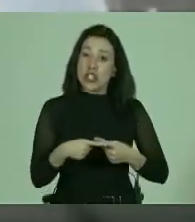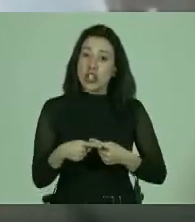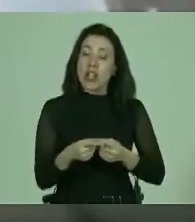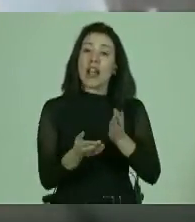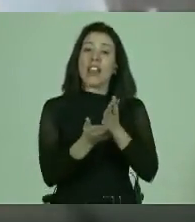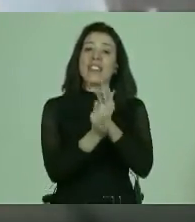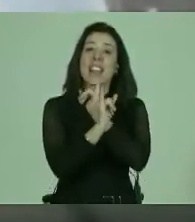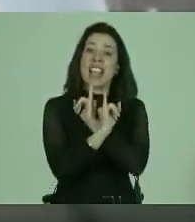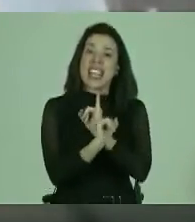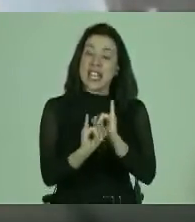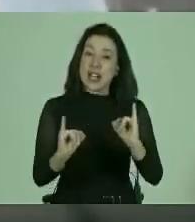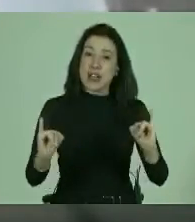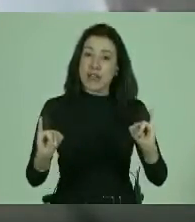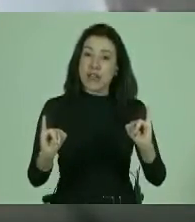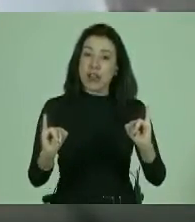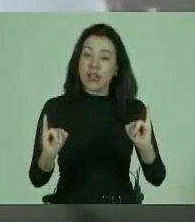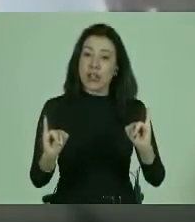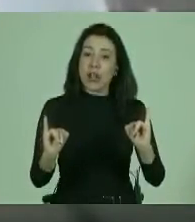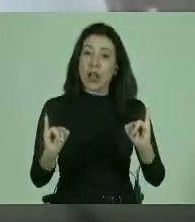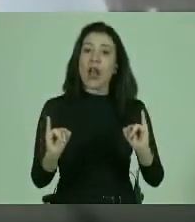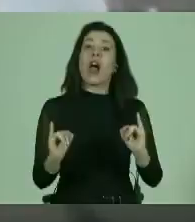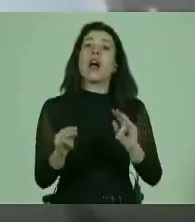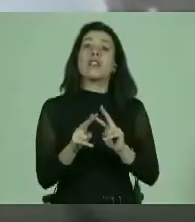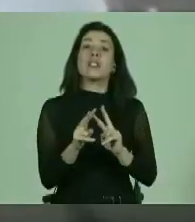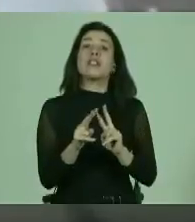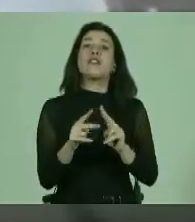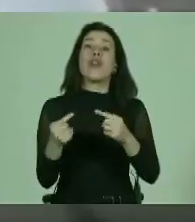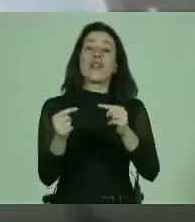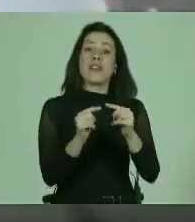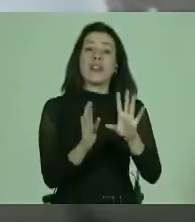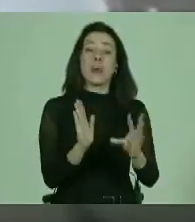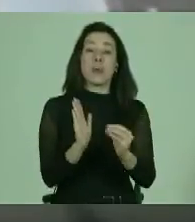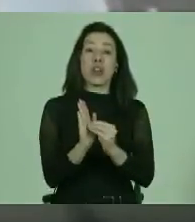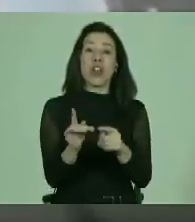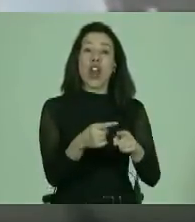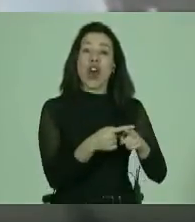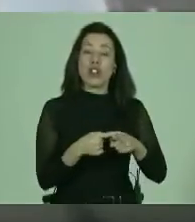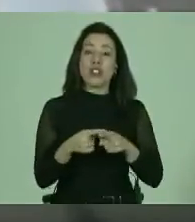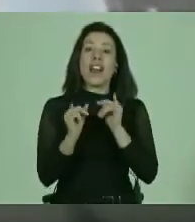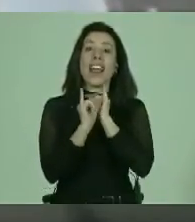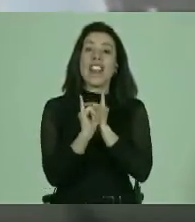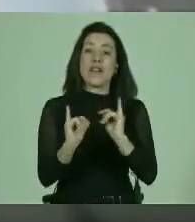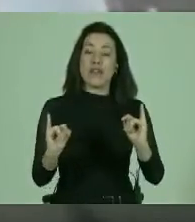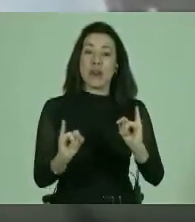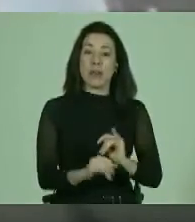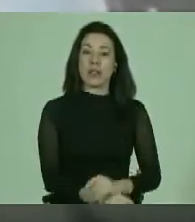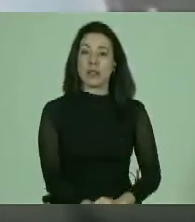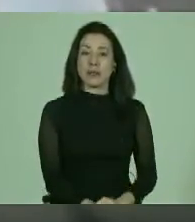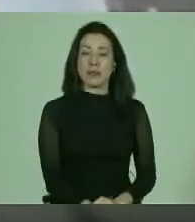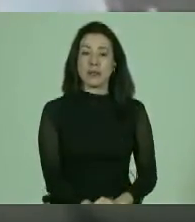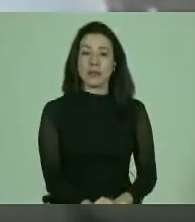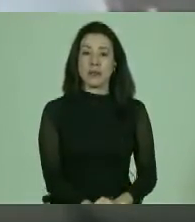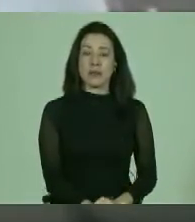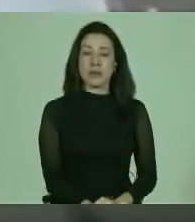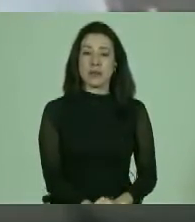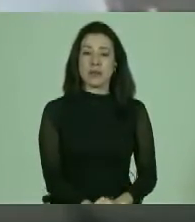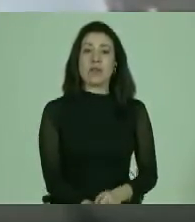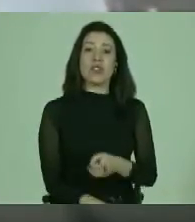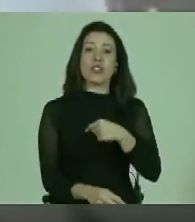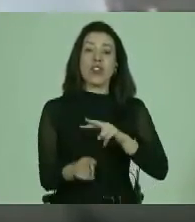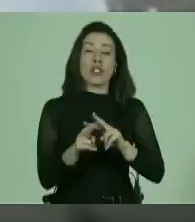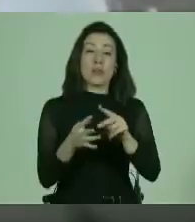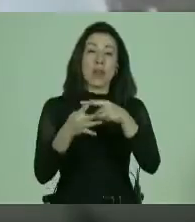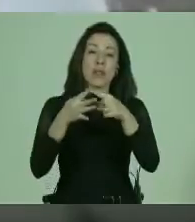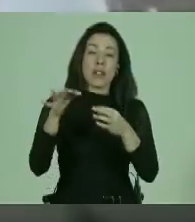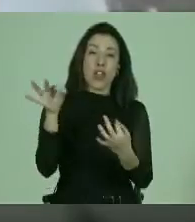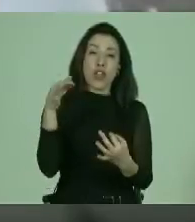informado sometiendo al debate e introduciendo en la sociedad información y en esa línea hicimos una